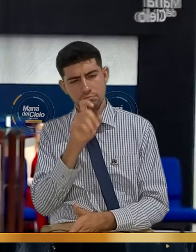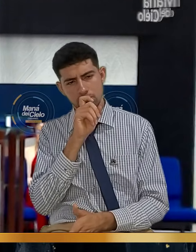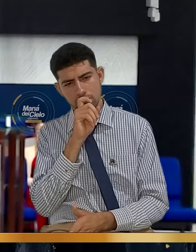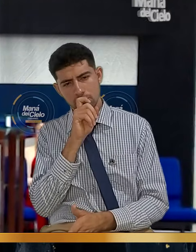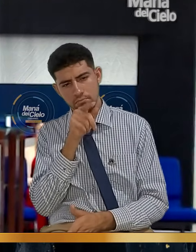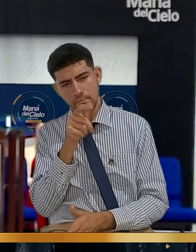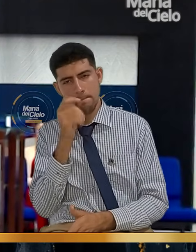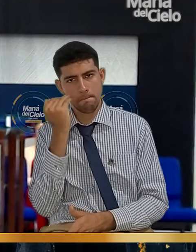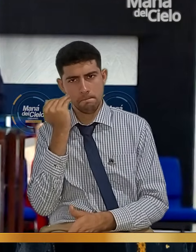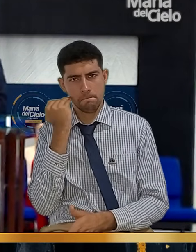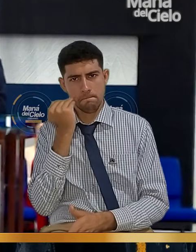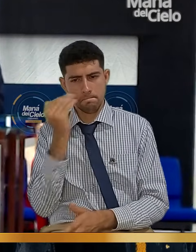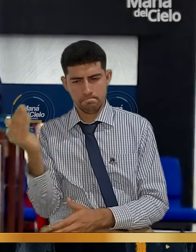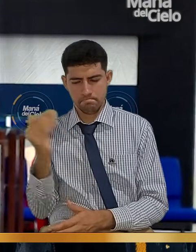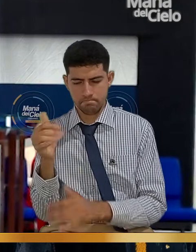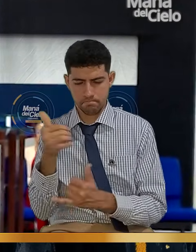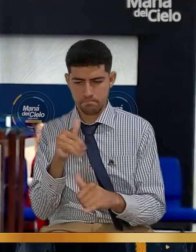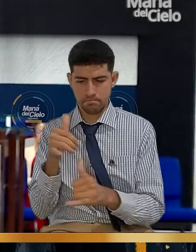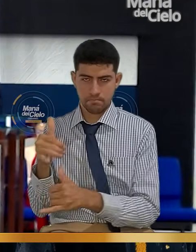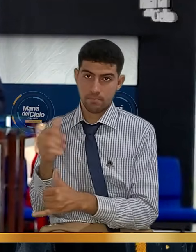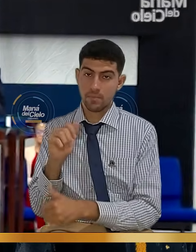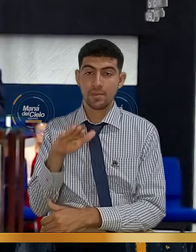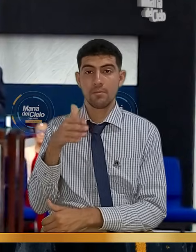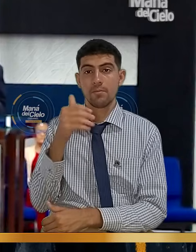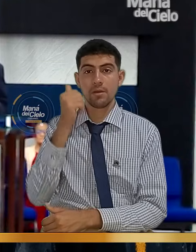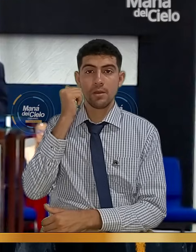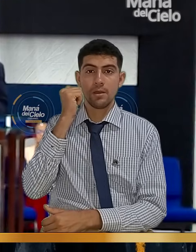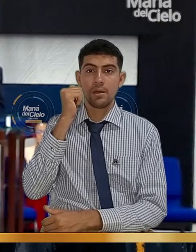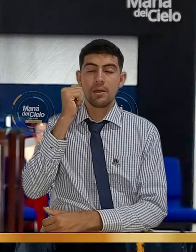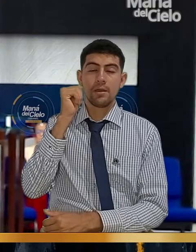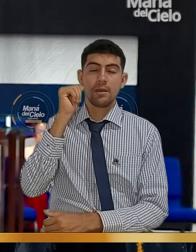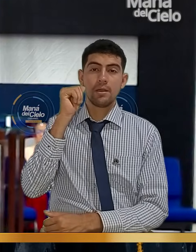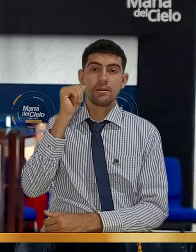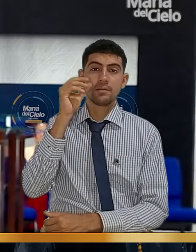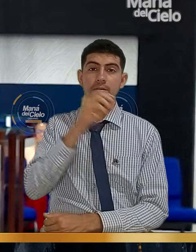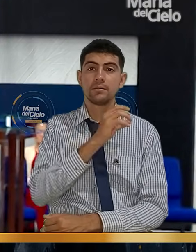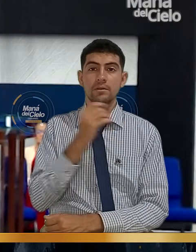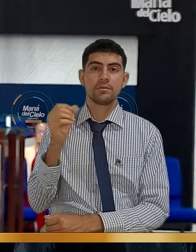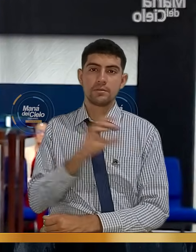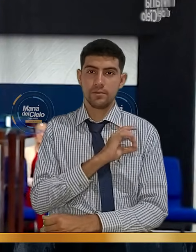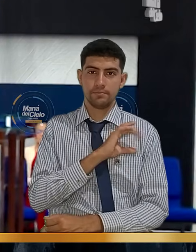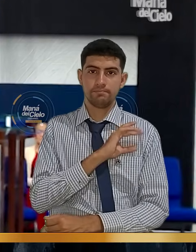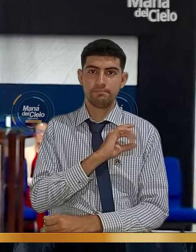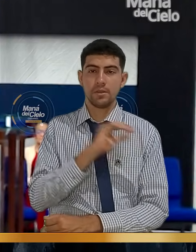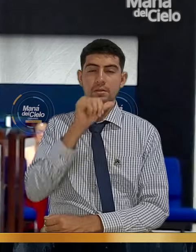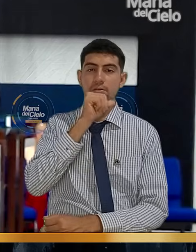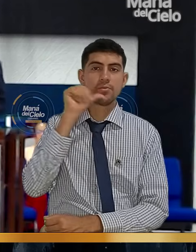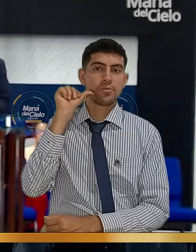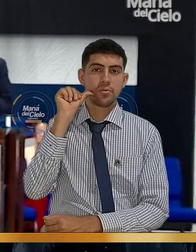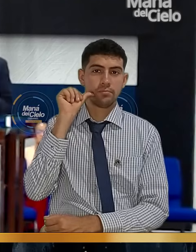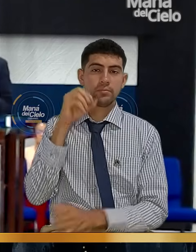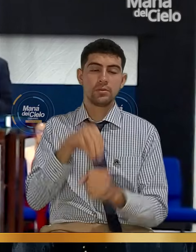que se termine ese culto, unas 6 hermanitas que vengan y den una buena barrida y todo, porque el sábado hay